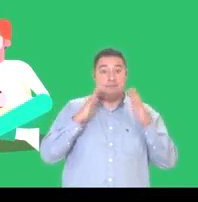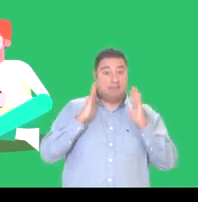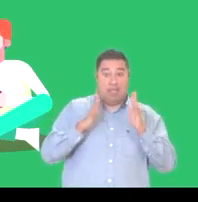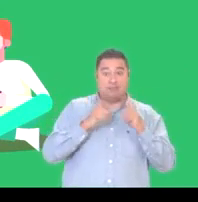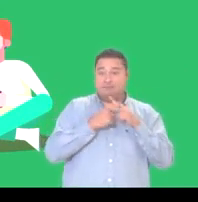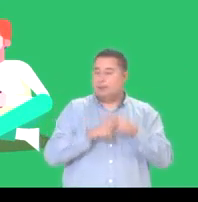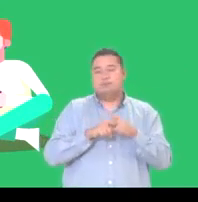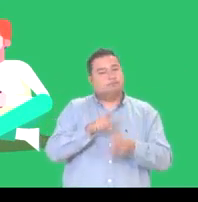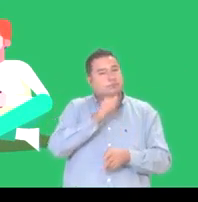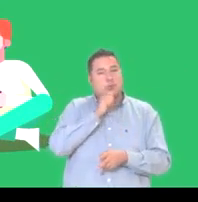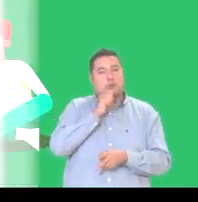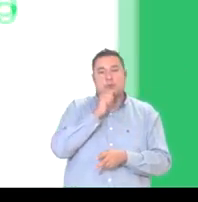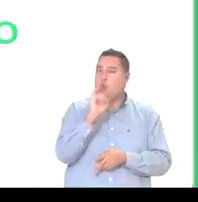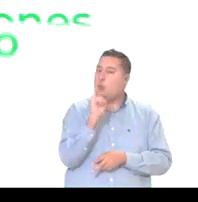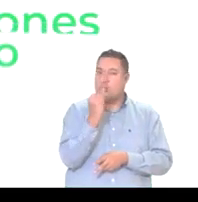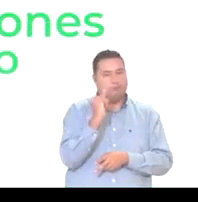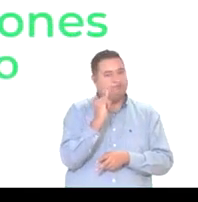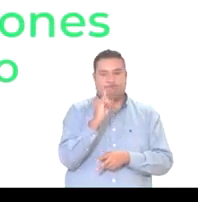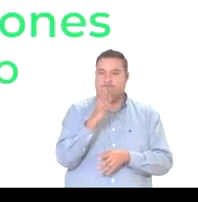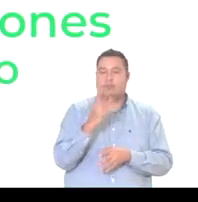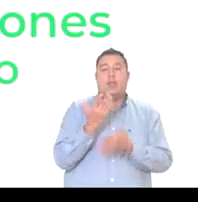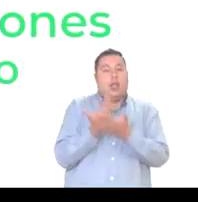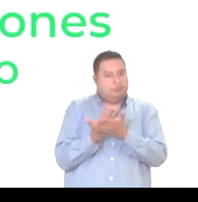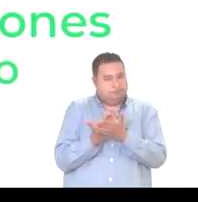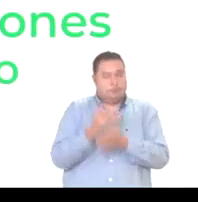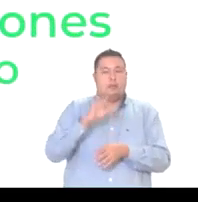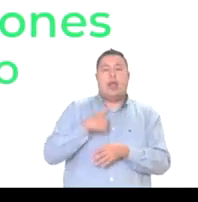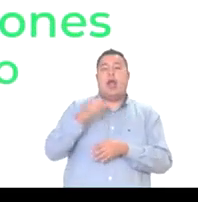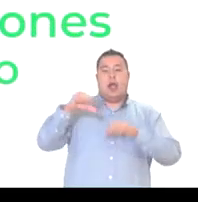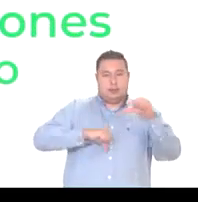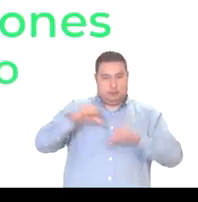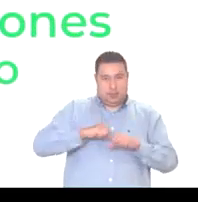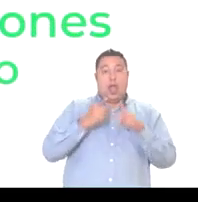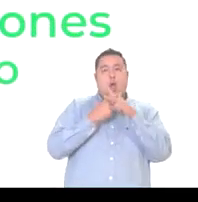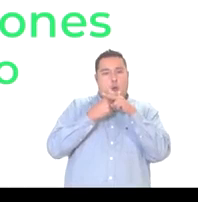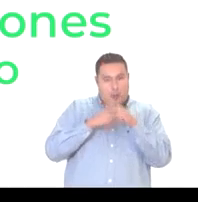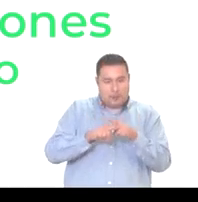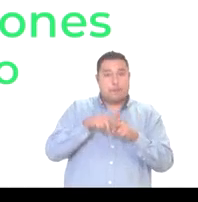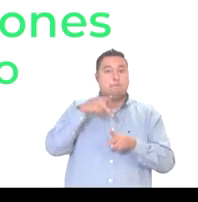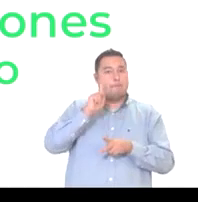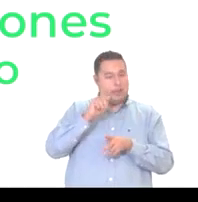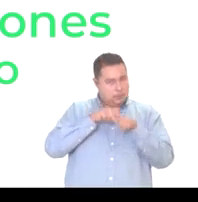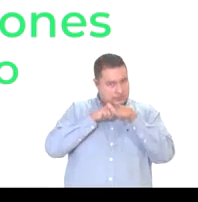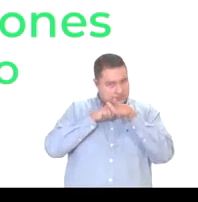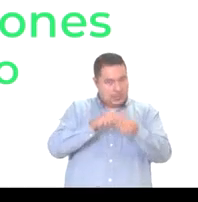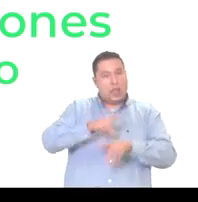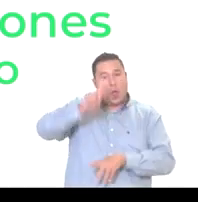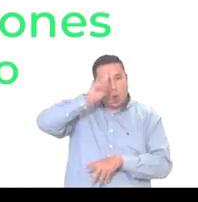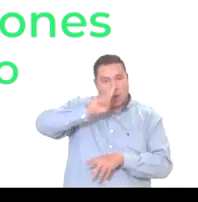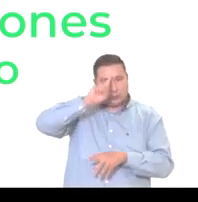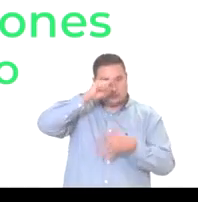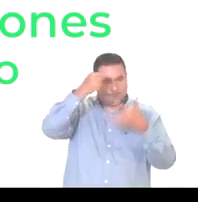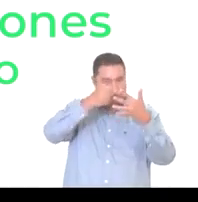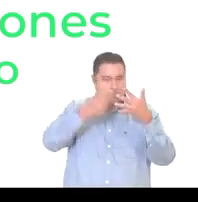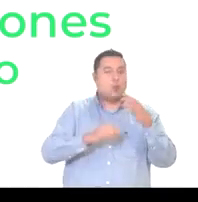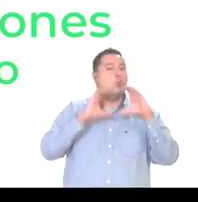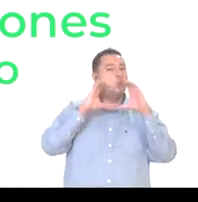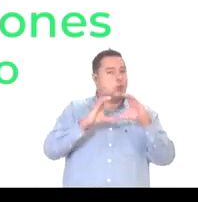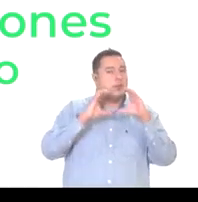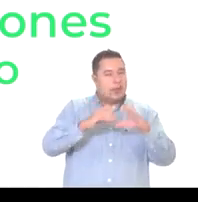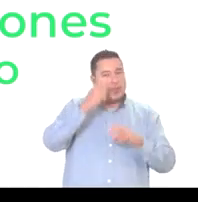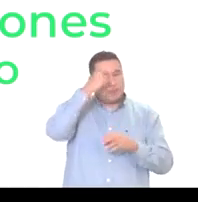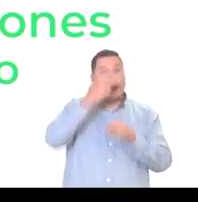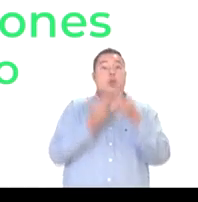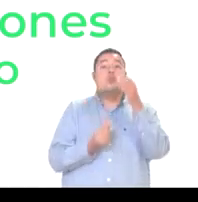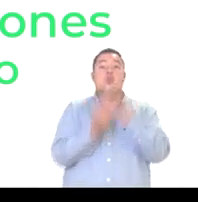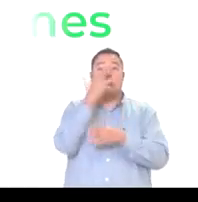tampoco regresarán durante junio. Reinician las actividades, pero con ello continúan las recomendaciones de cuidado para